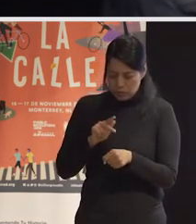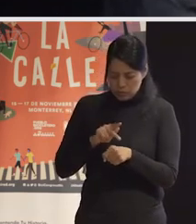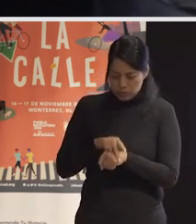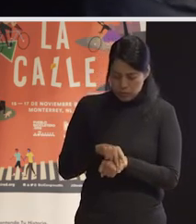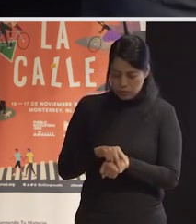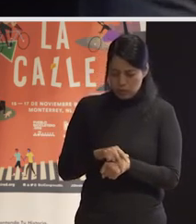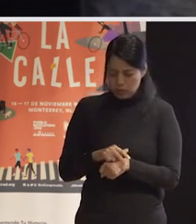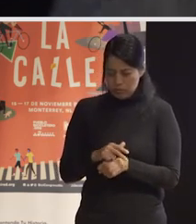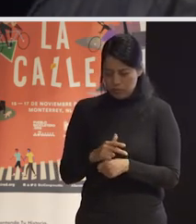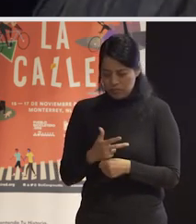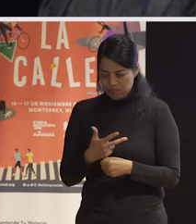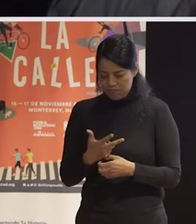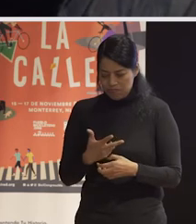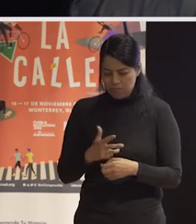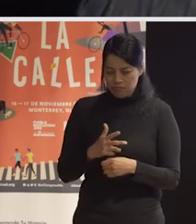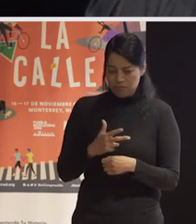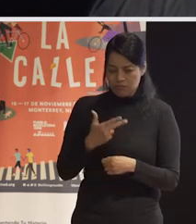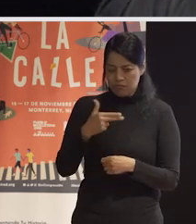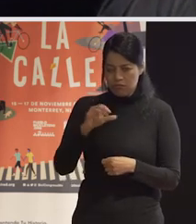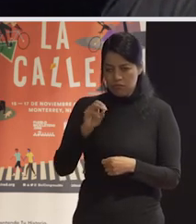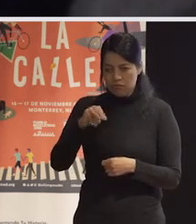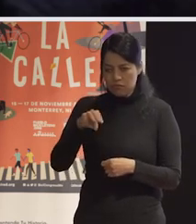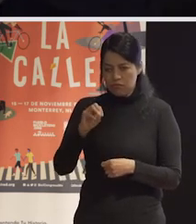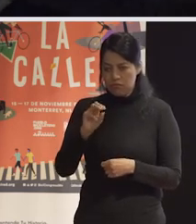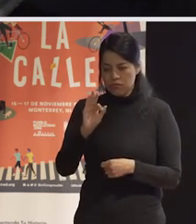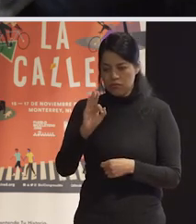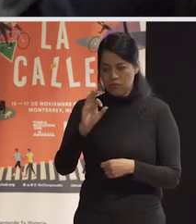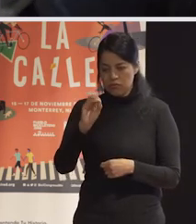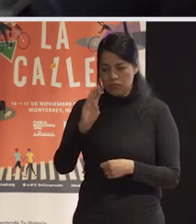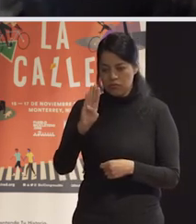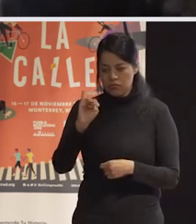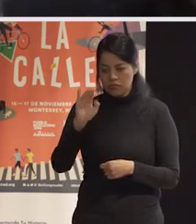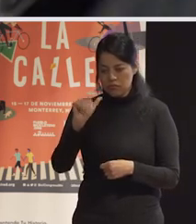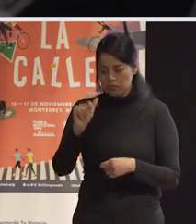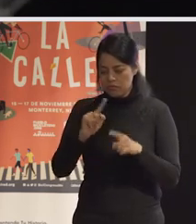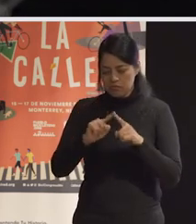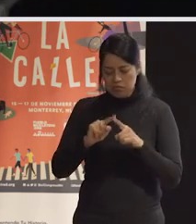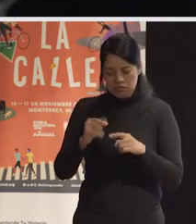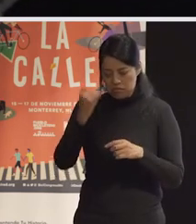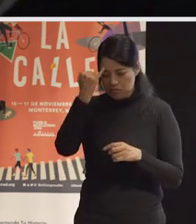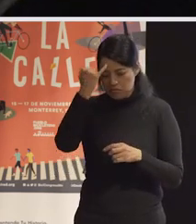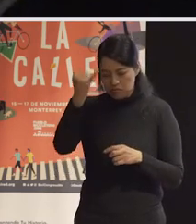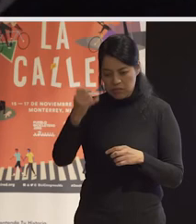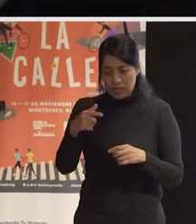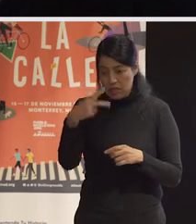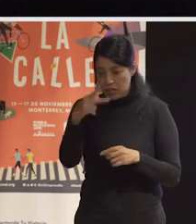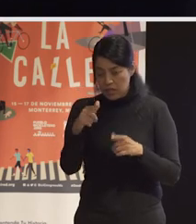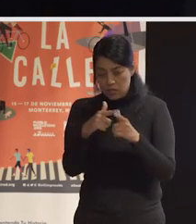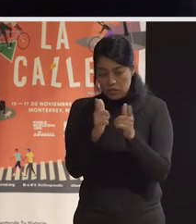etcétera verdad hay muchas no y a lo mejor en su grupo